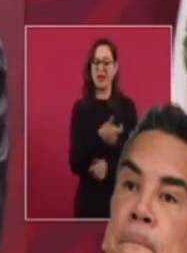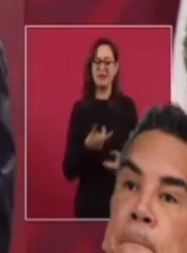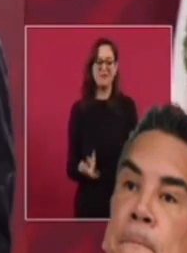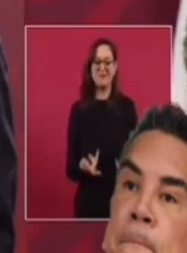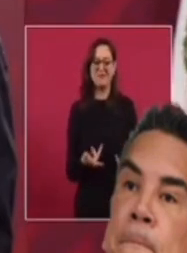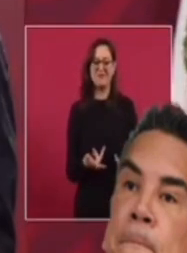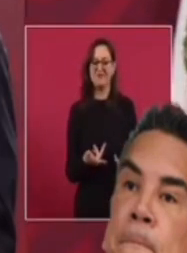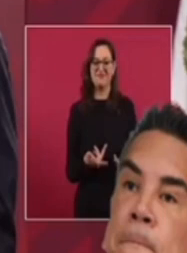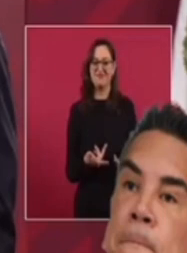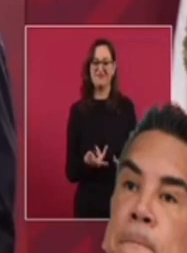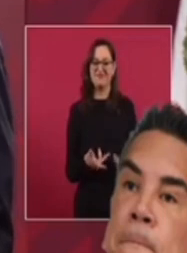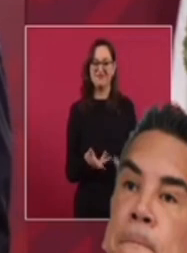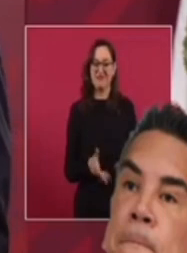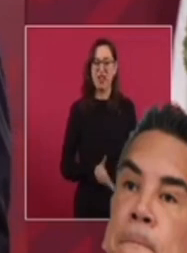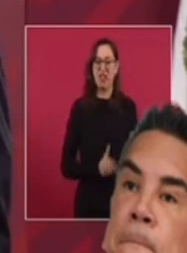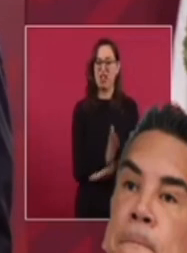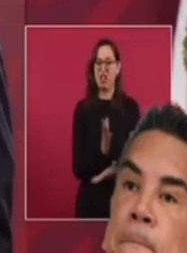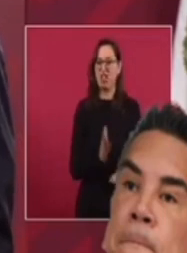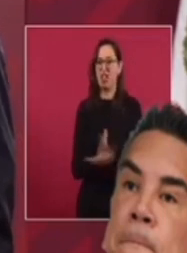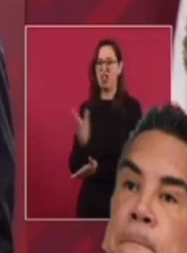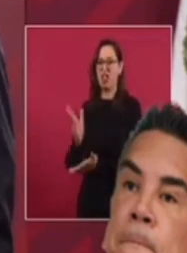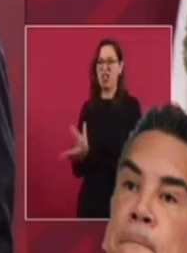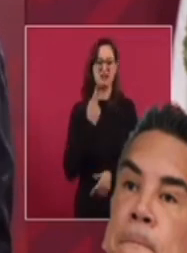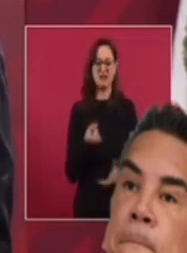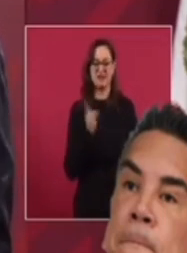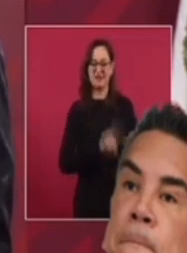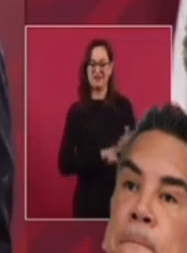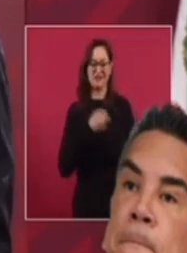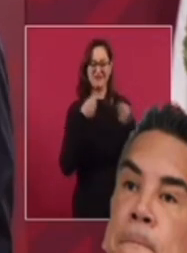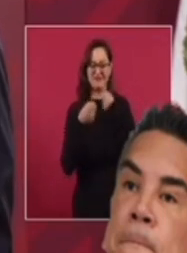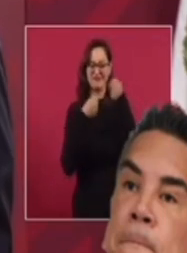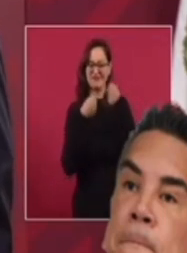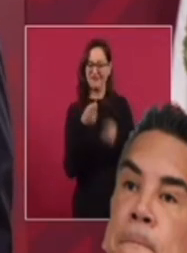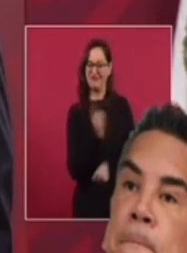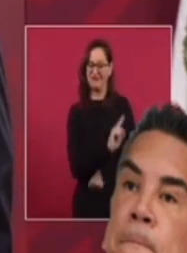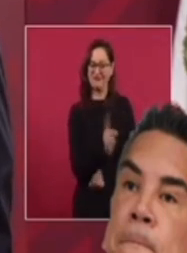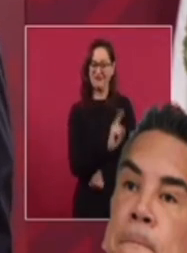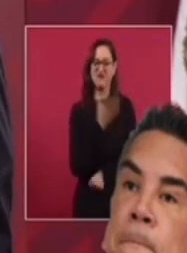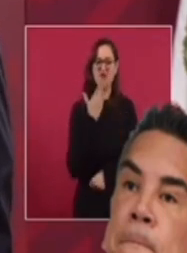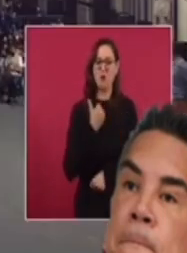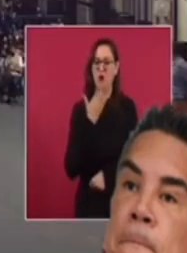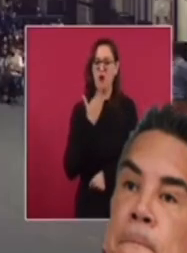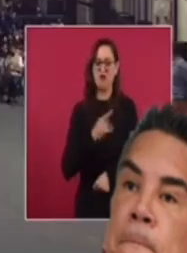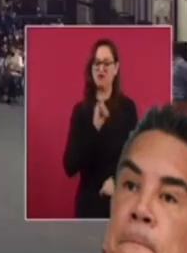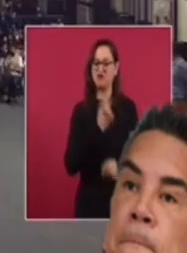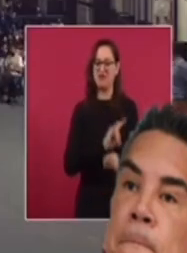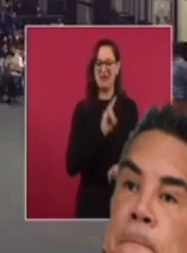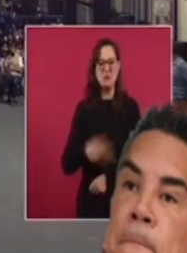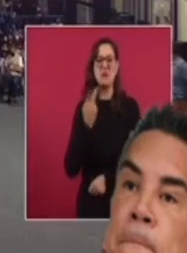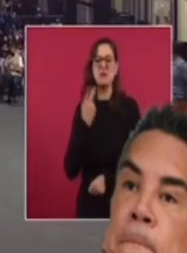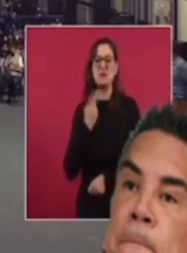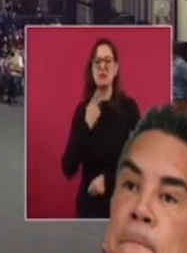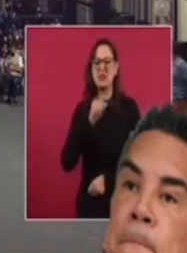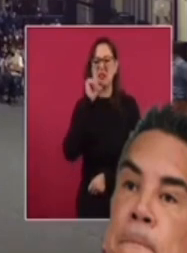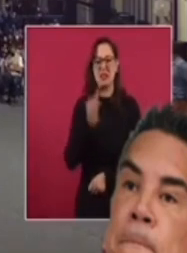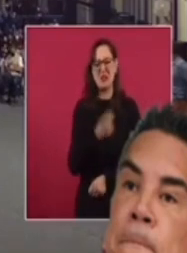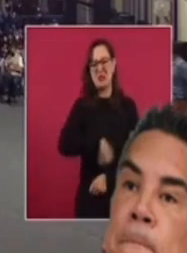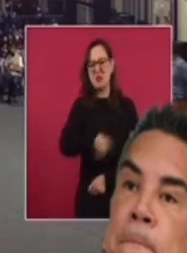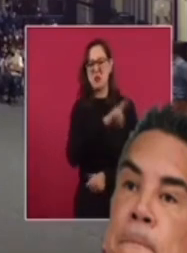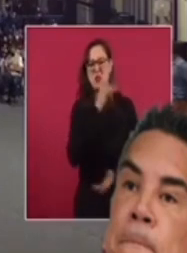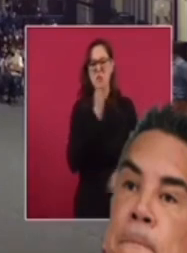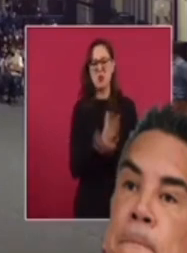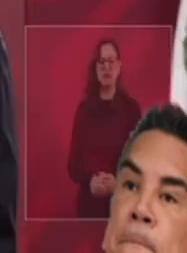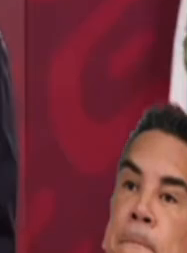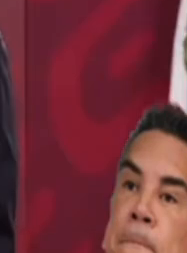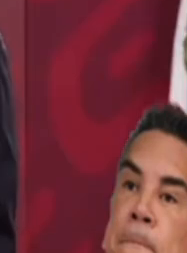metan al noble oficio del periodismo y tampoco al noble oficio de la política, que lo que hacen es